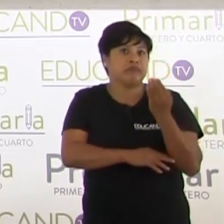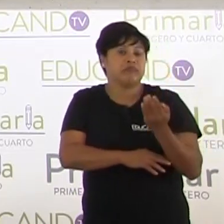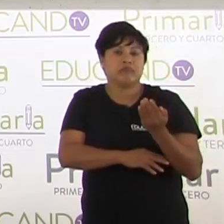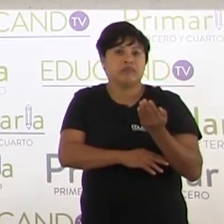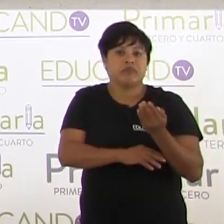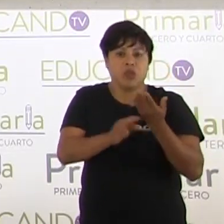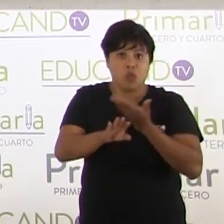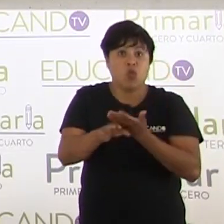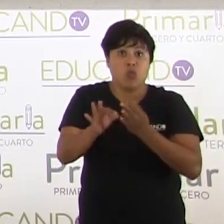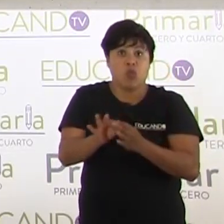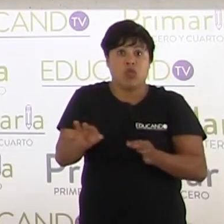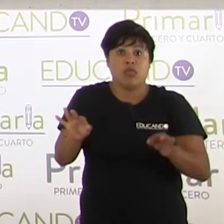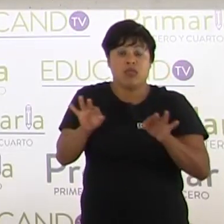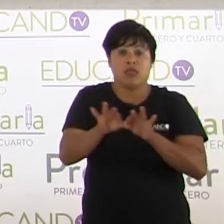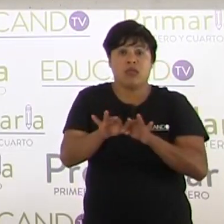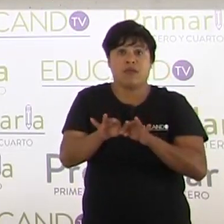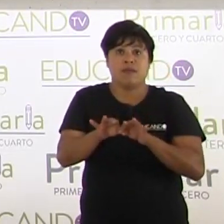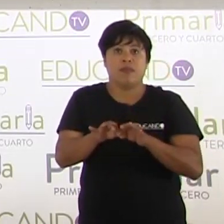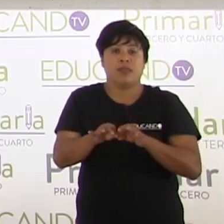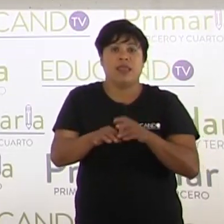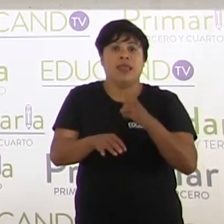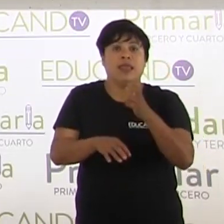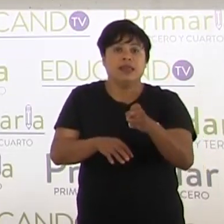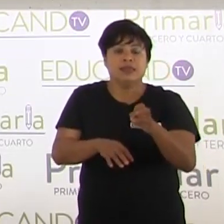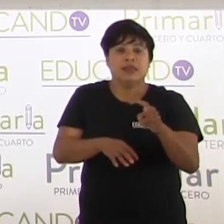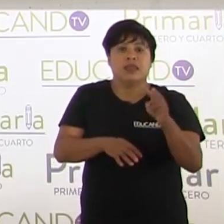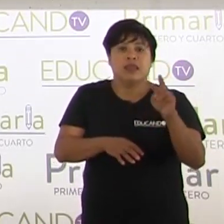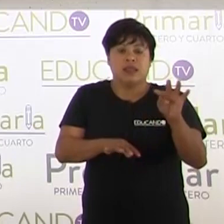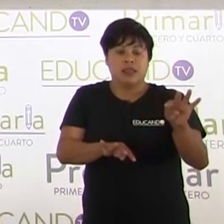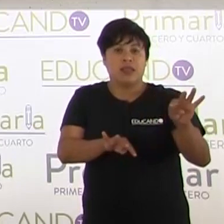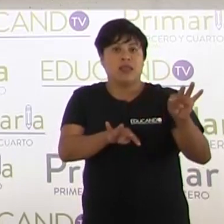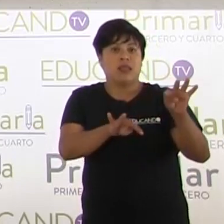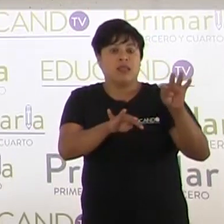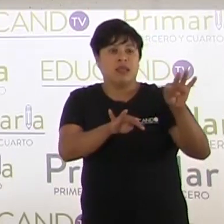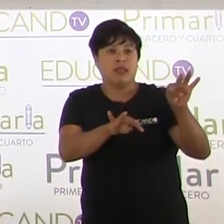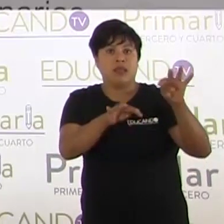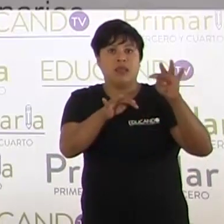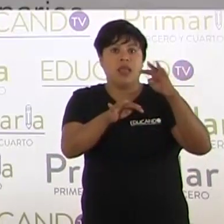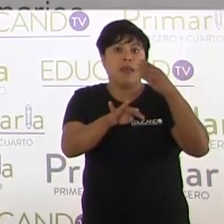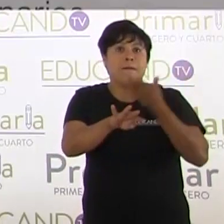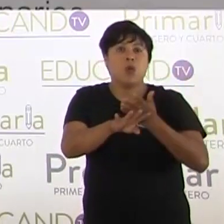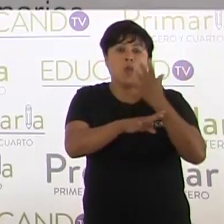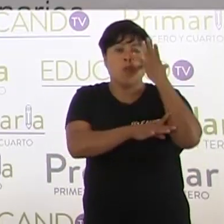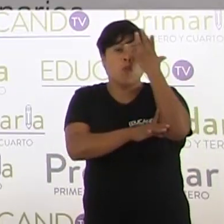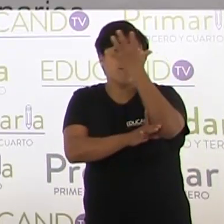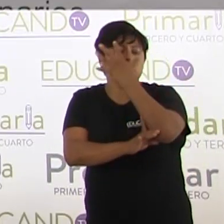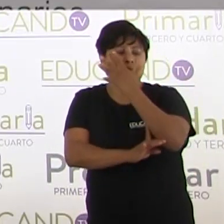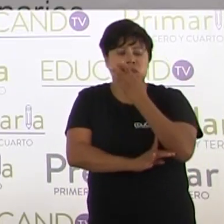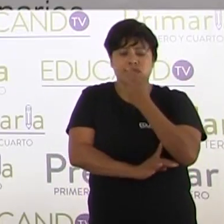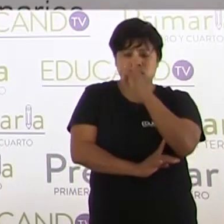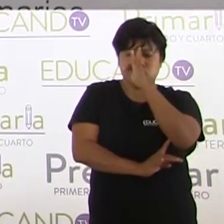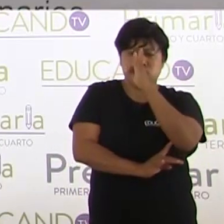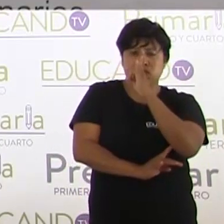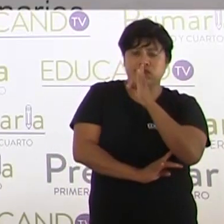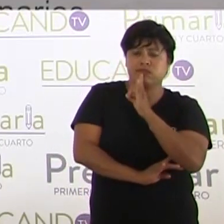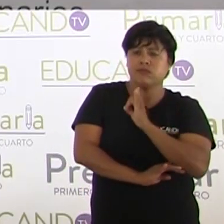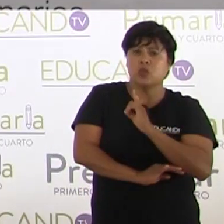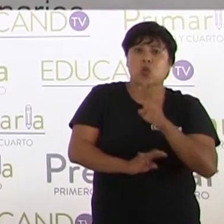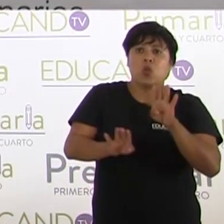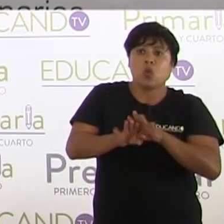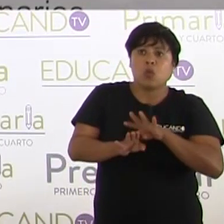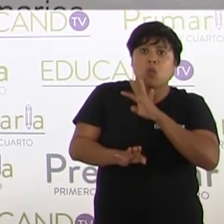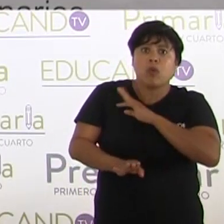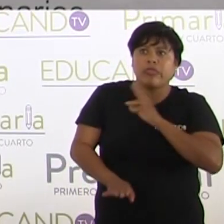muy importante pues la estética paranciana o la belleza pues de cómo se va a